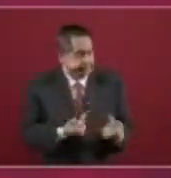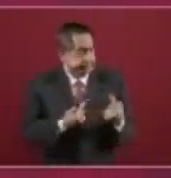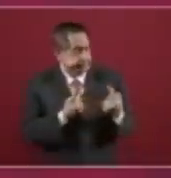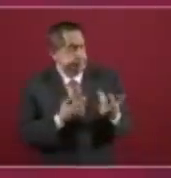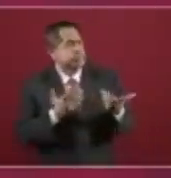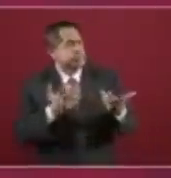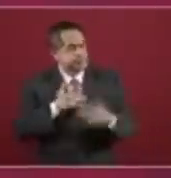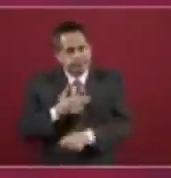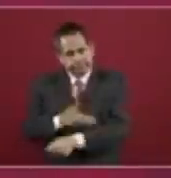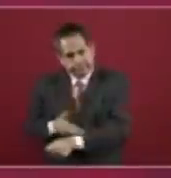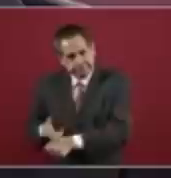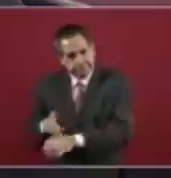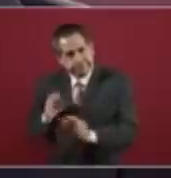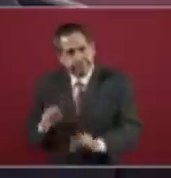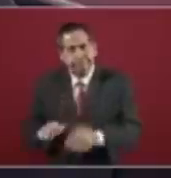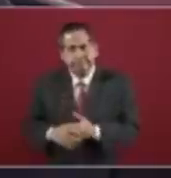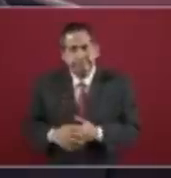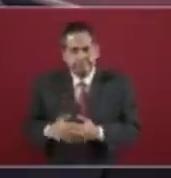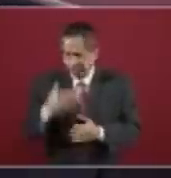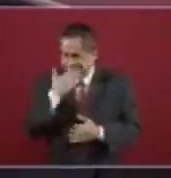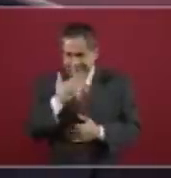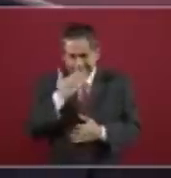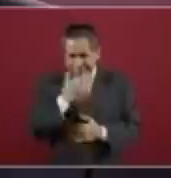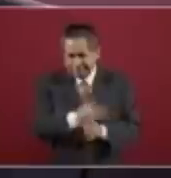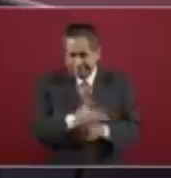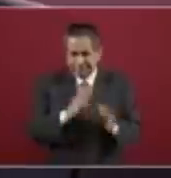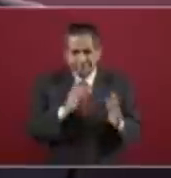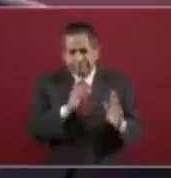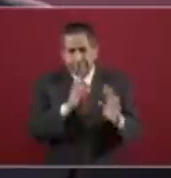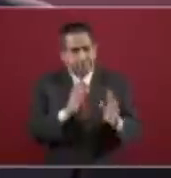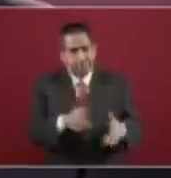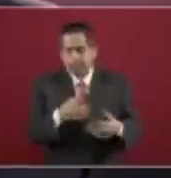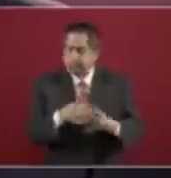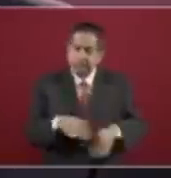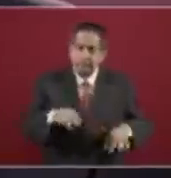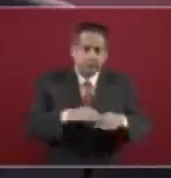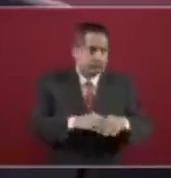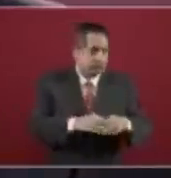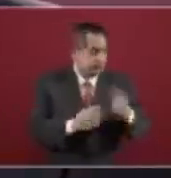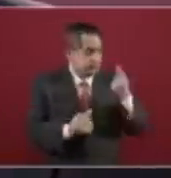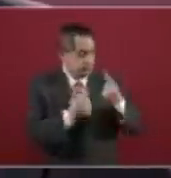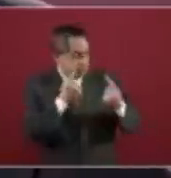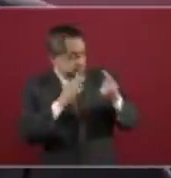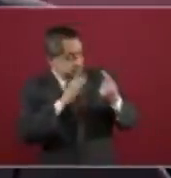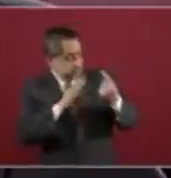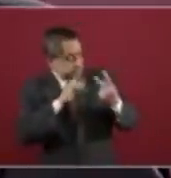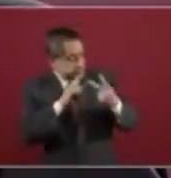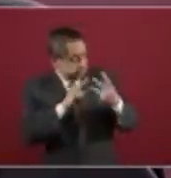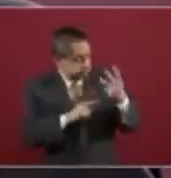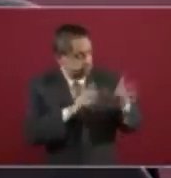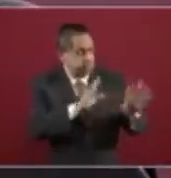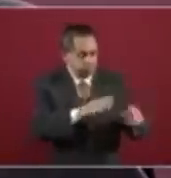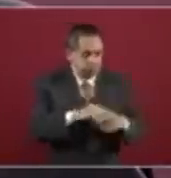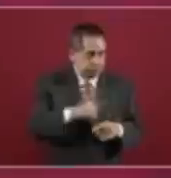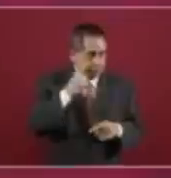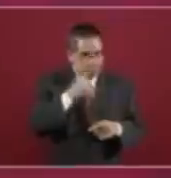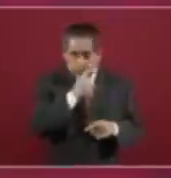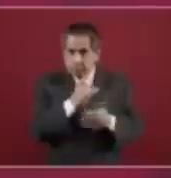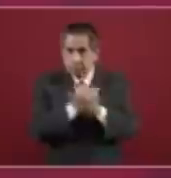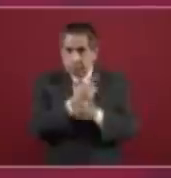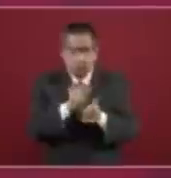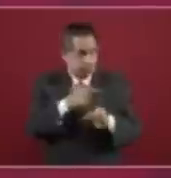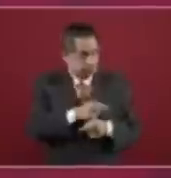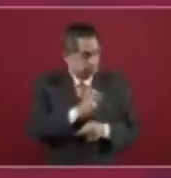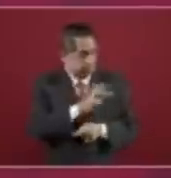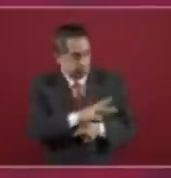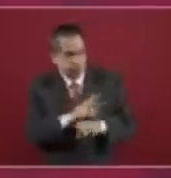al gobierno, porque eso es consustancial a la democracia.